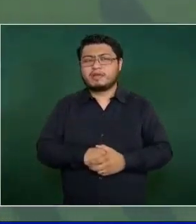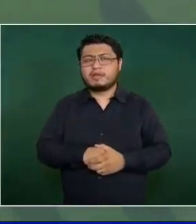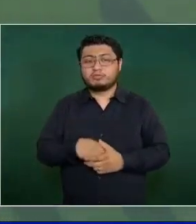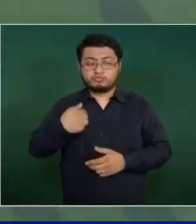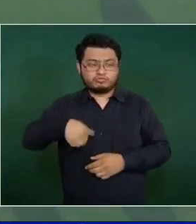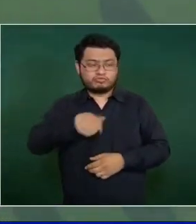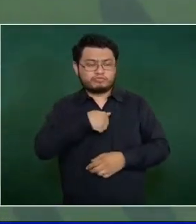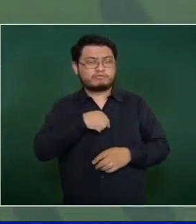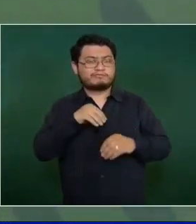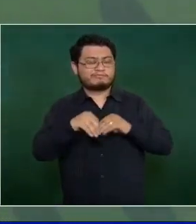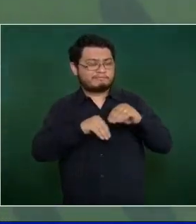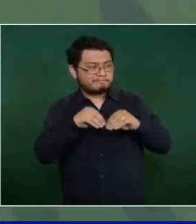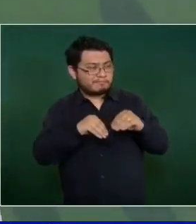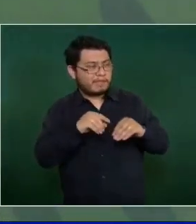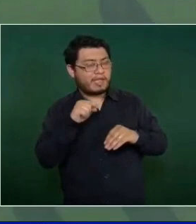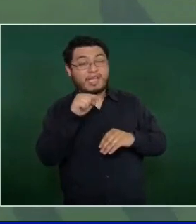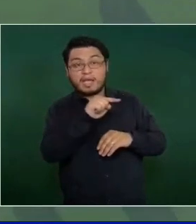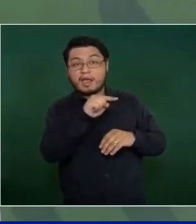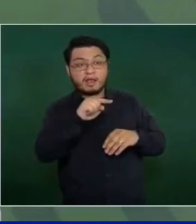hicimos un acto en la plaza